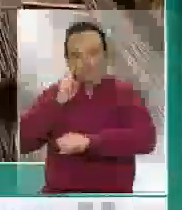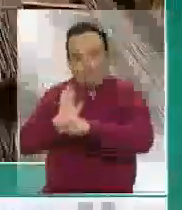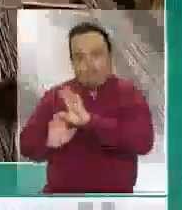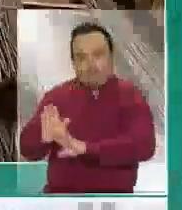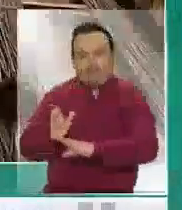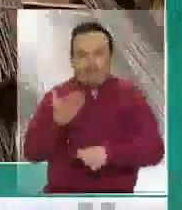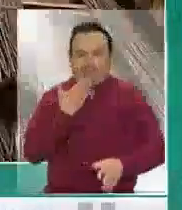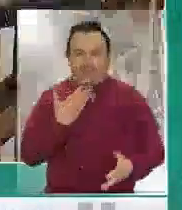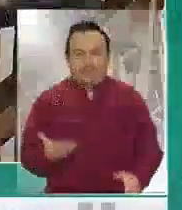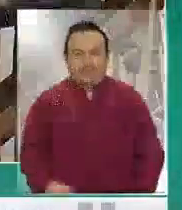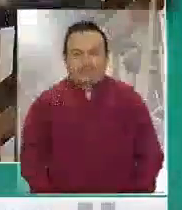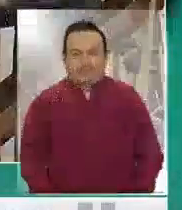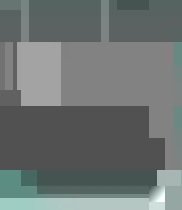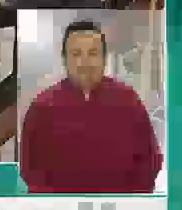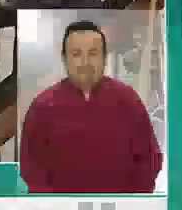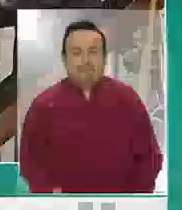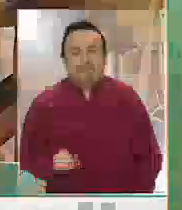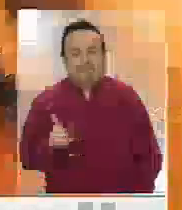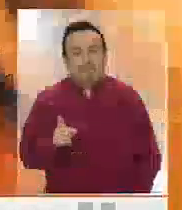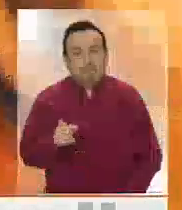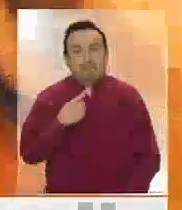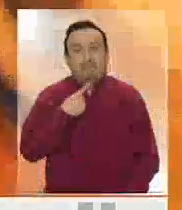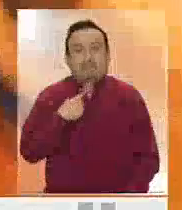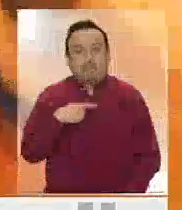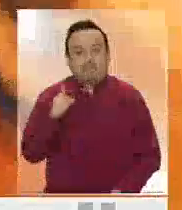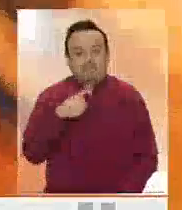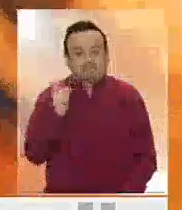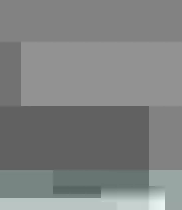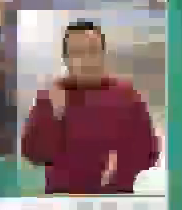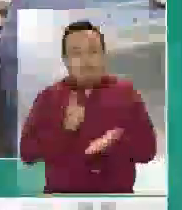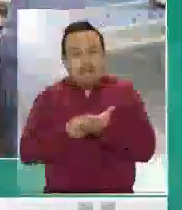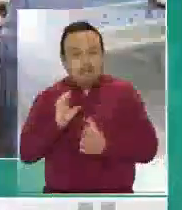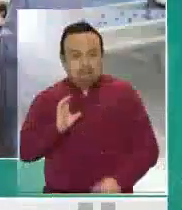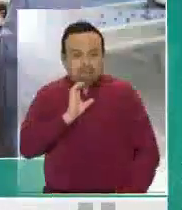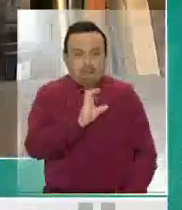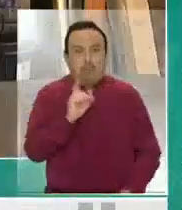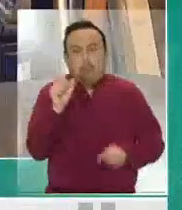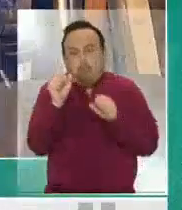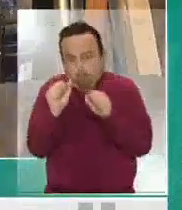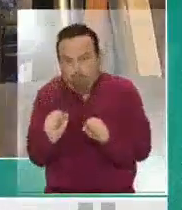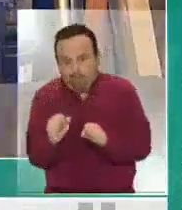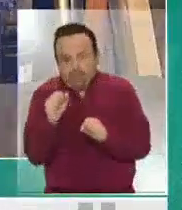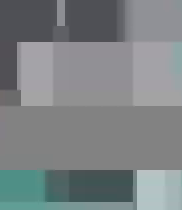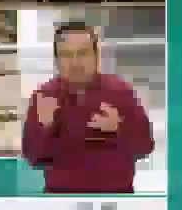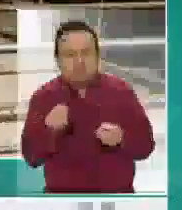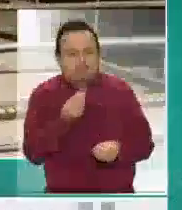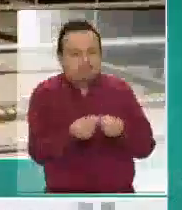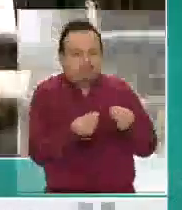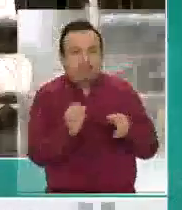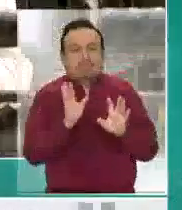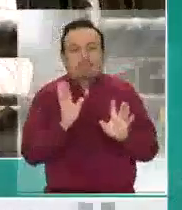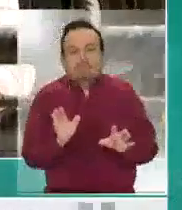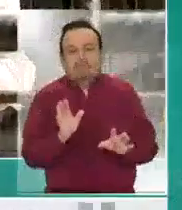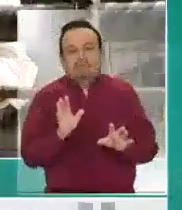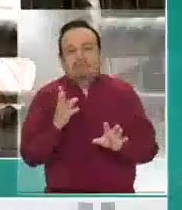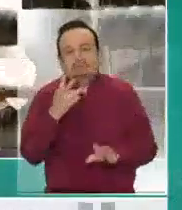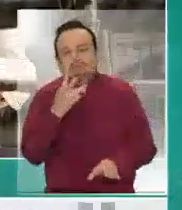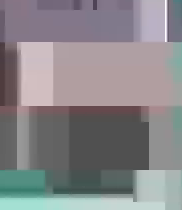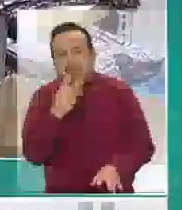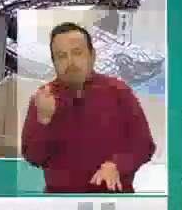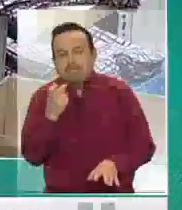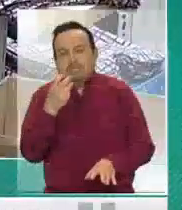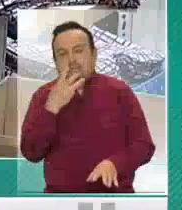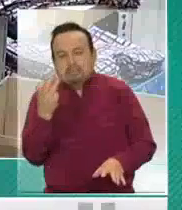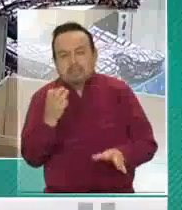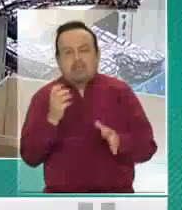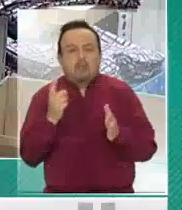cuidar actividad económica. Súper interesante estos 100 mil pesos de los cuales usted habla que podrían sumarse, ¿no? Llegar a un 300 mil o 200 mil